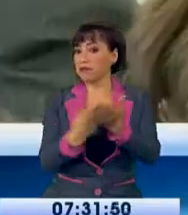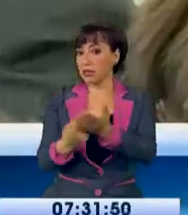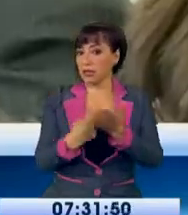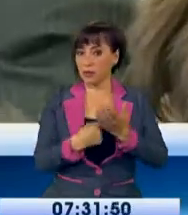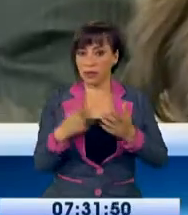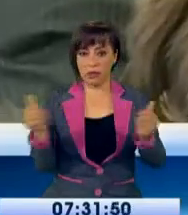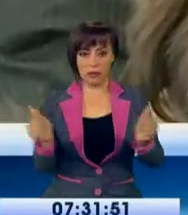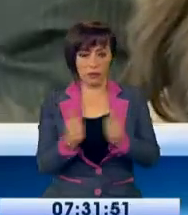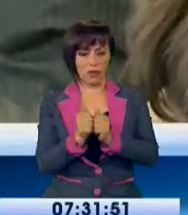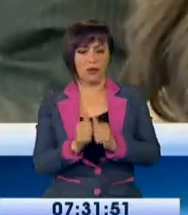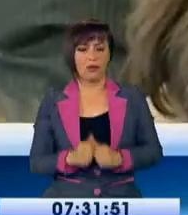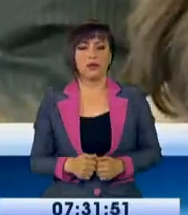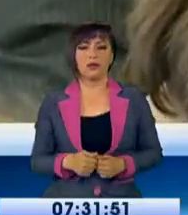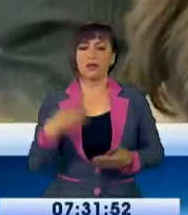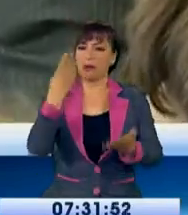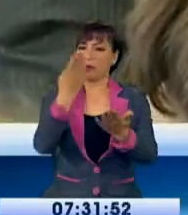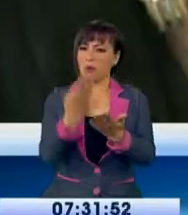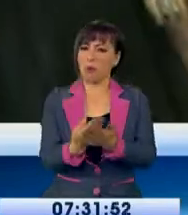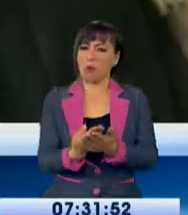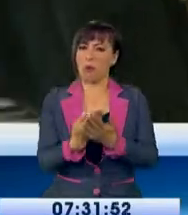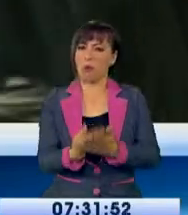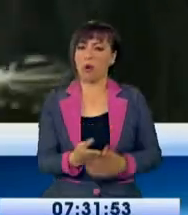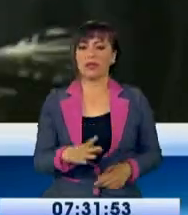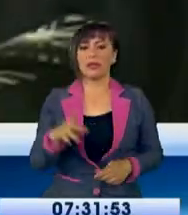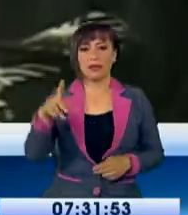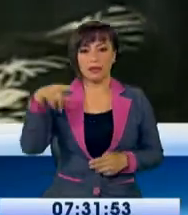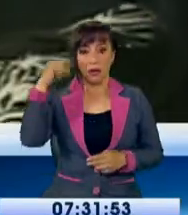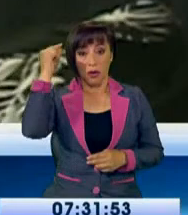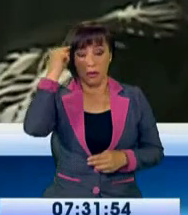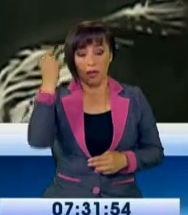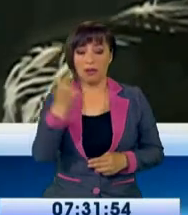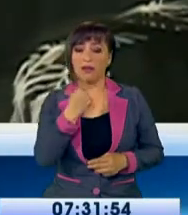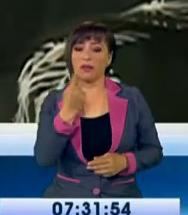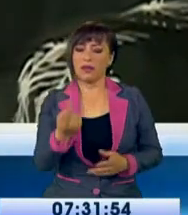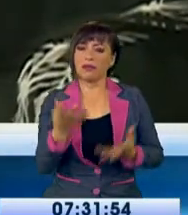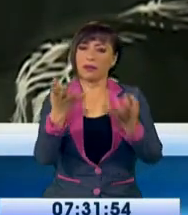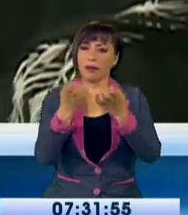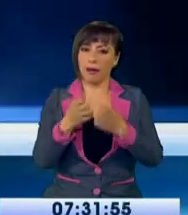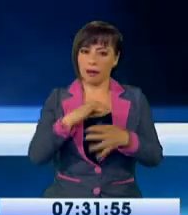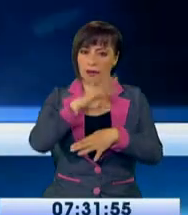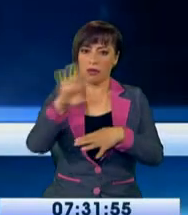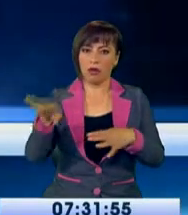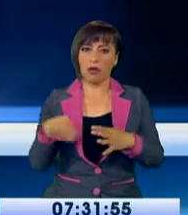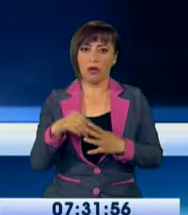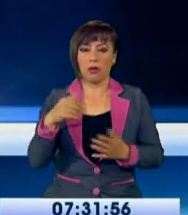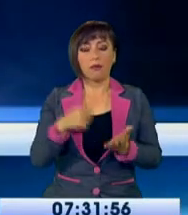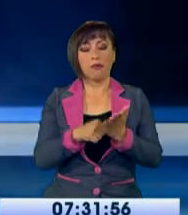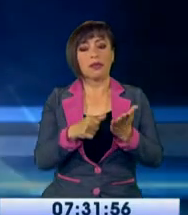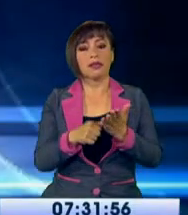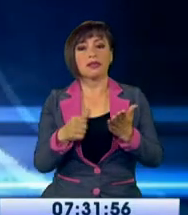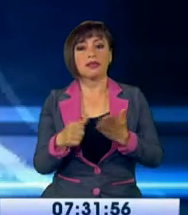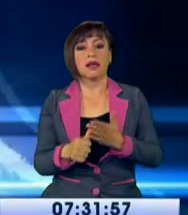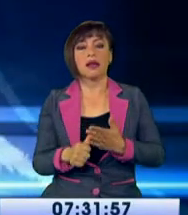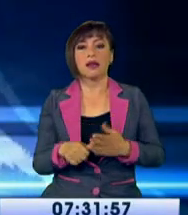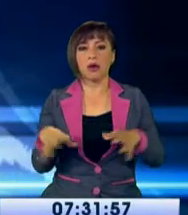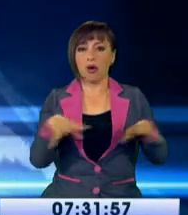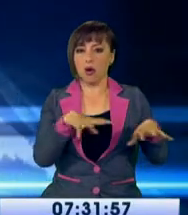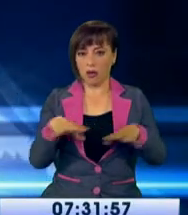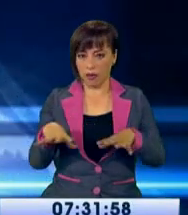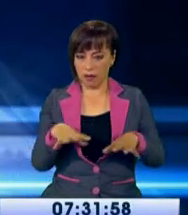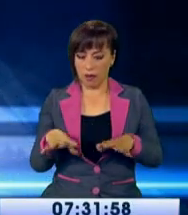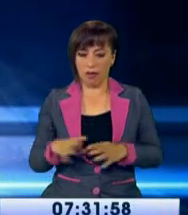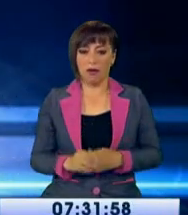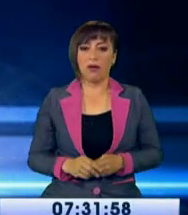incentivos. La propuesta del Ejecutivo plantea que este organismo esté conformado por el Ministerio Coordinador de la Producción, el